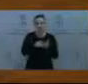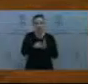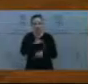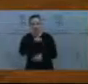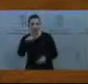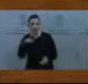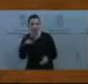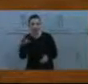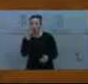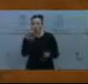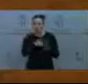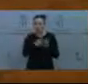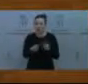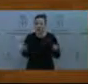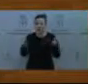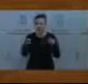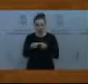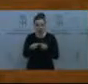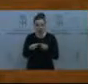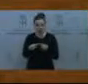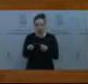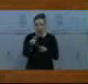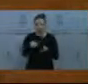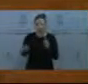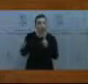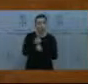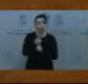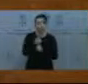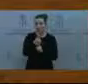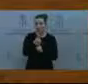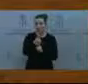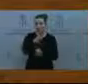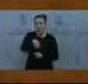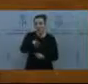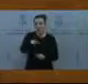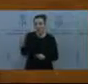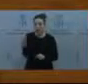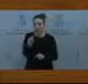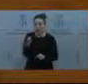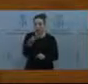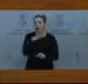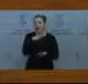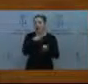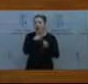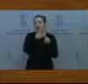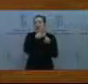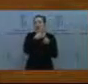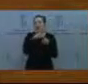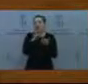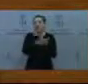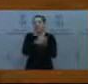no alcanzamos nunca a entender por qué se hace esa diferenciación en la primera e